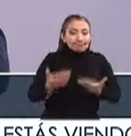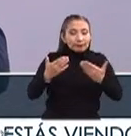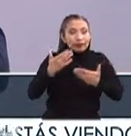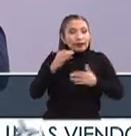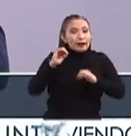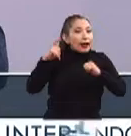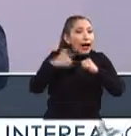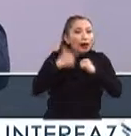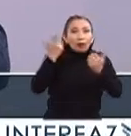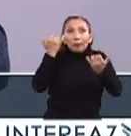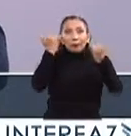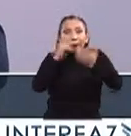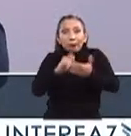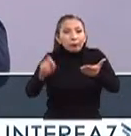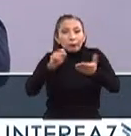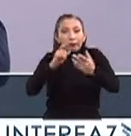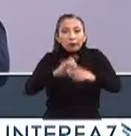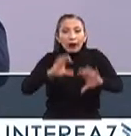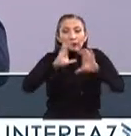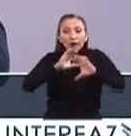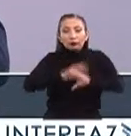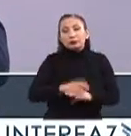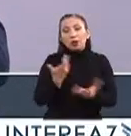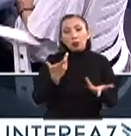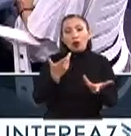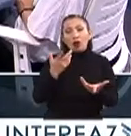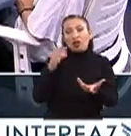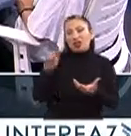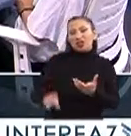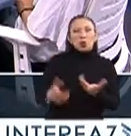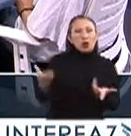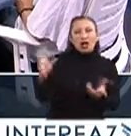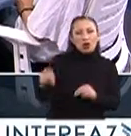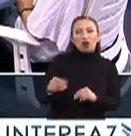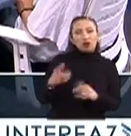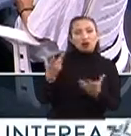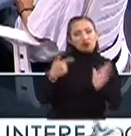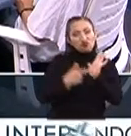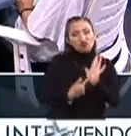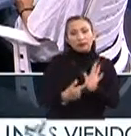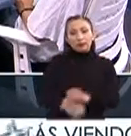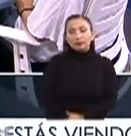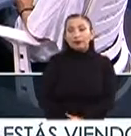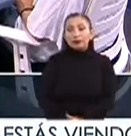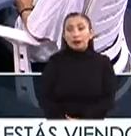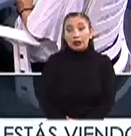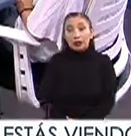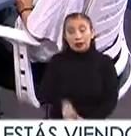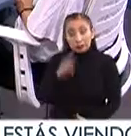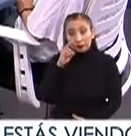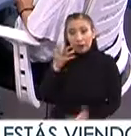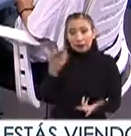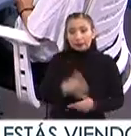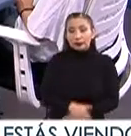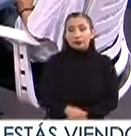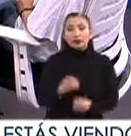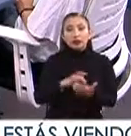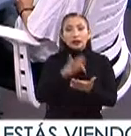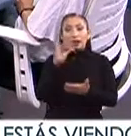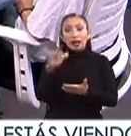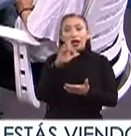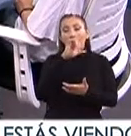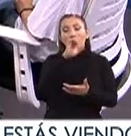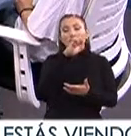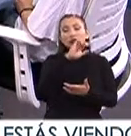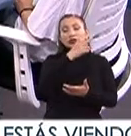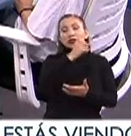hacer algún tipo de canción que no sea tan ridícula y que sirva de algo, ¿no? No, y mira que las has logrado. Muchísimas gracias,